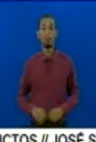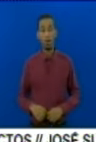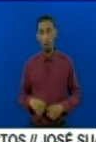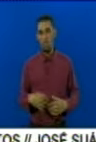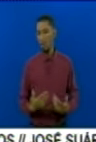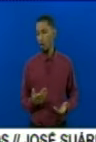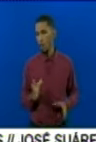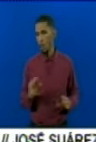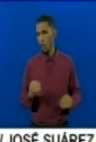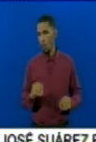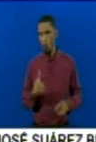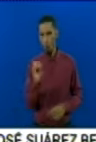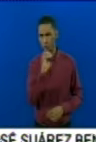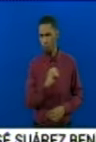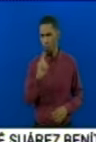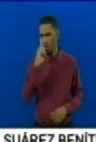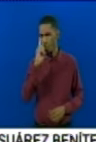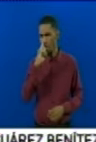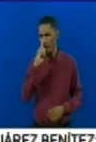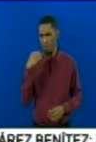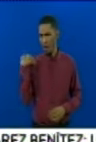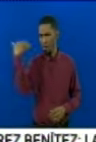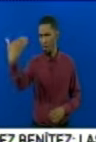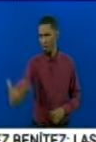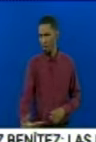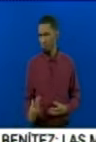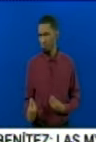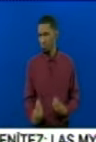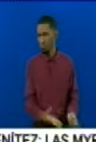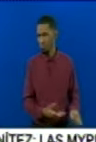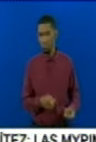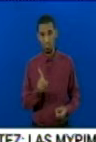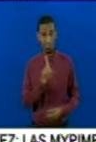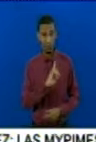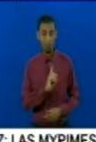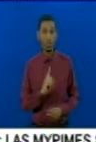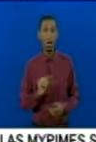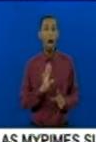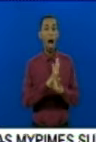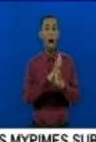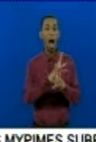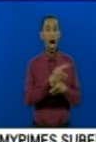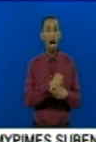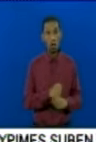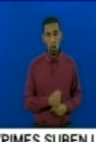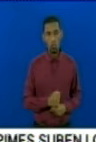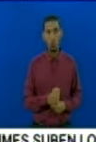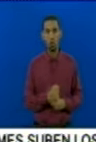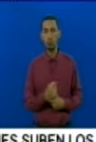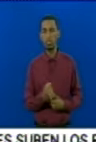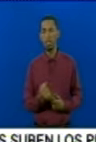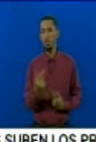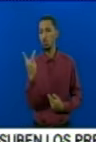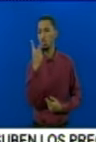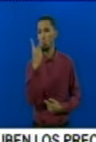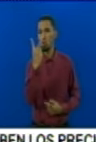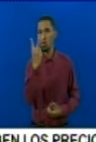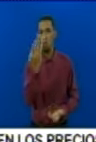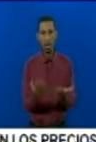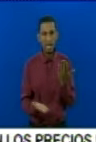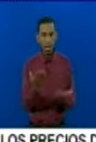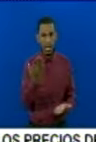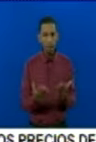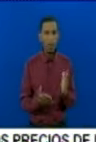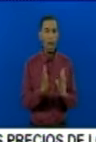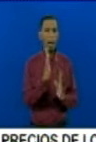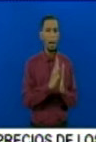que de octubre y de noviembre se debe de arroz, la libra, el kilogramo, mejor dicho, el kilogramo del